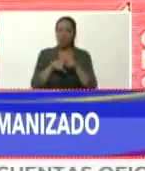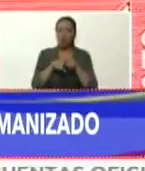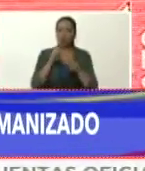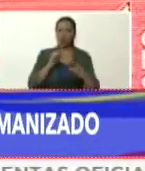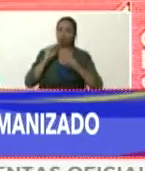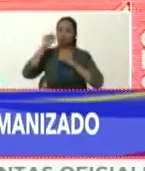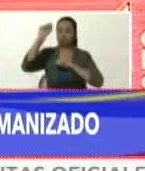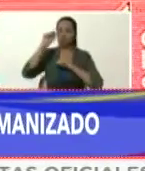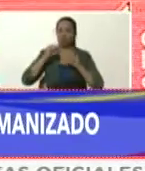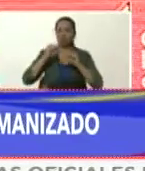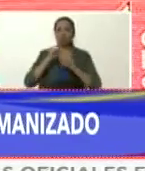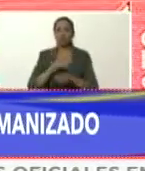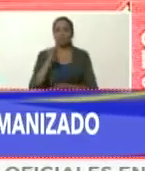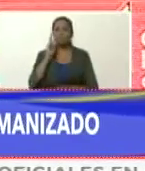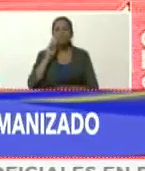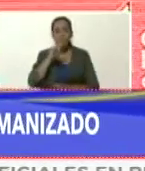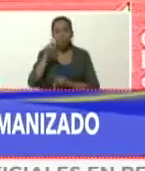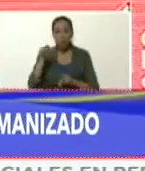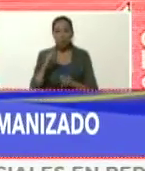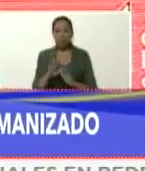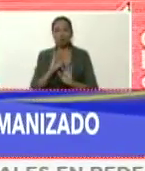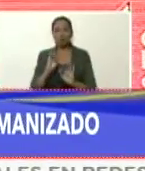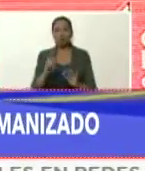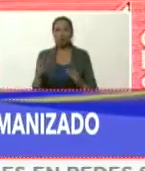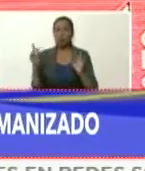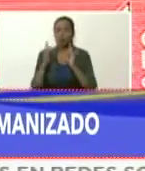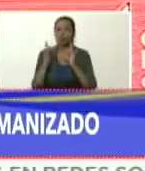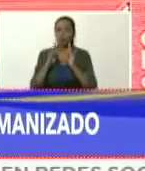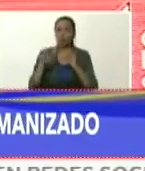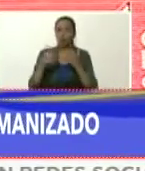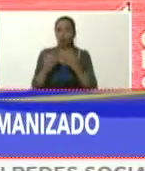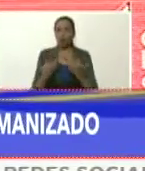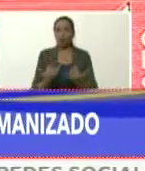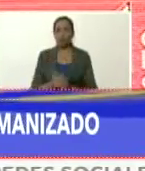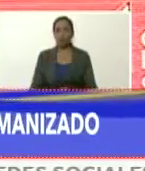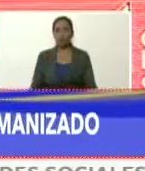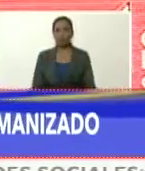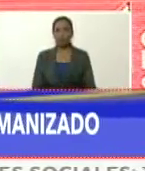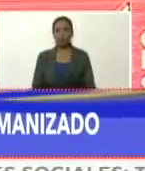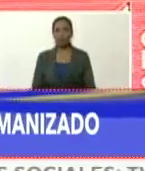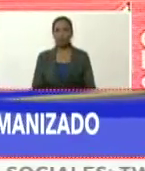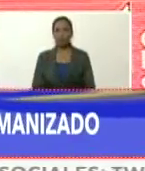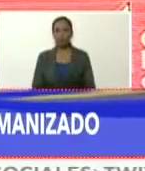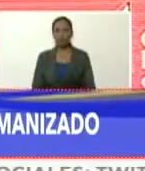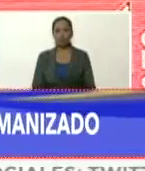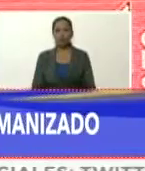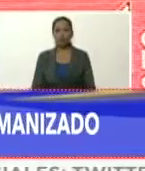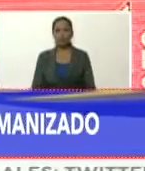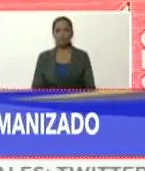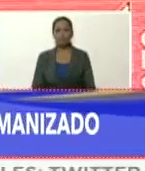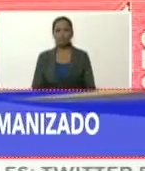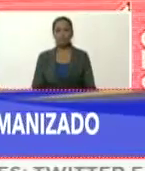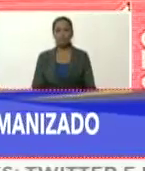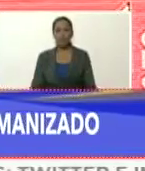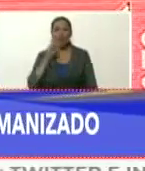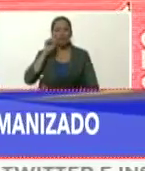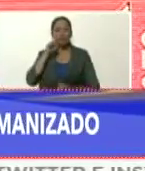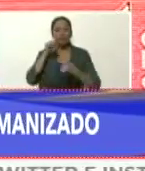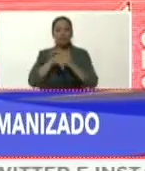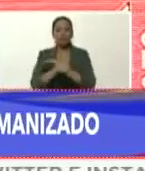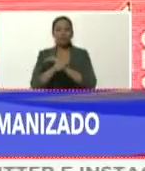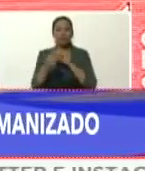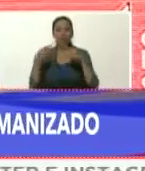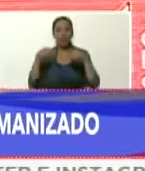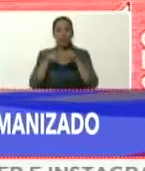vencerá. Ahora fíjense ustedes, vamos a hacer un pase aquí a la maternidad de Carrizal, allá en los